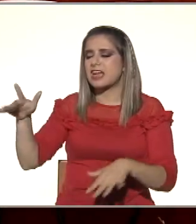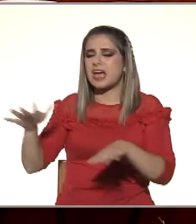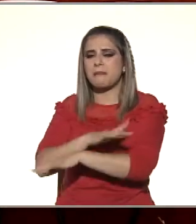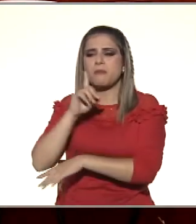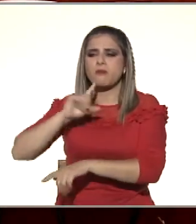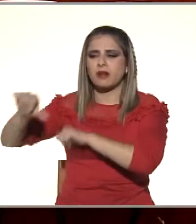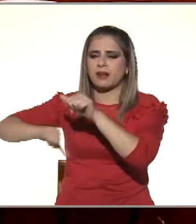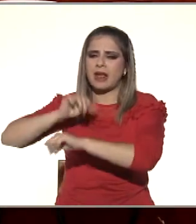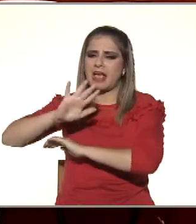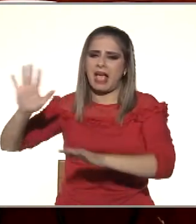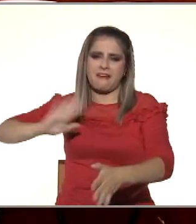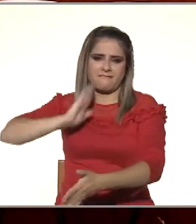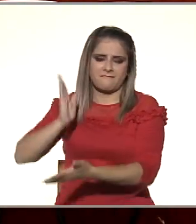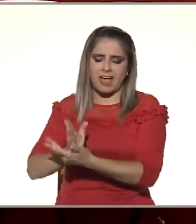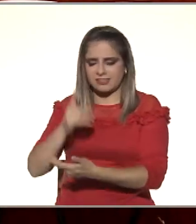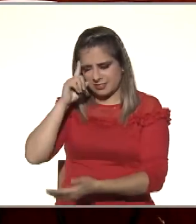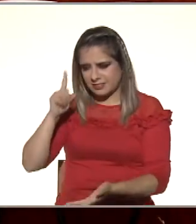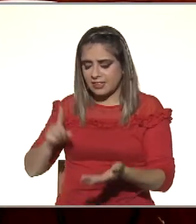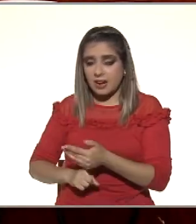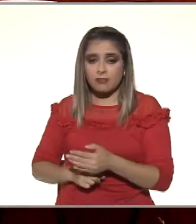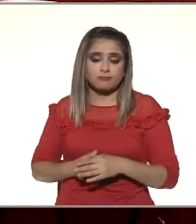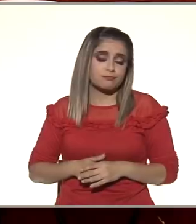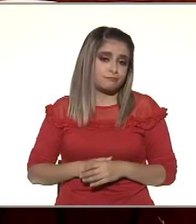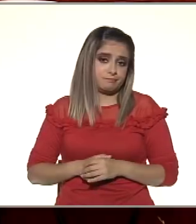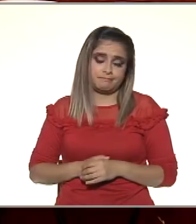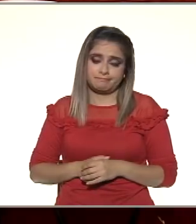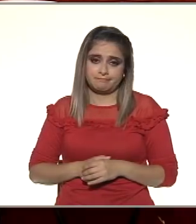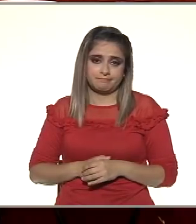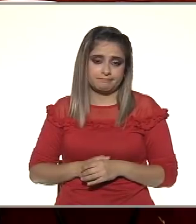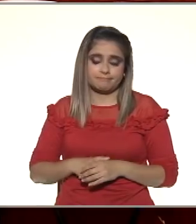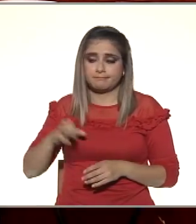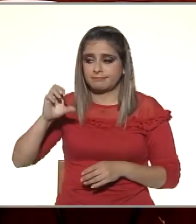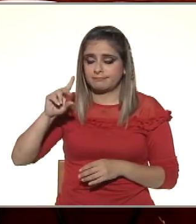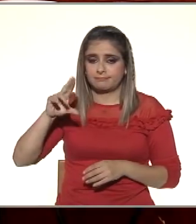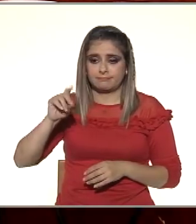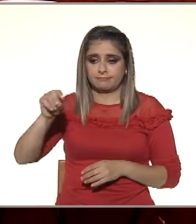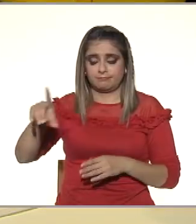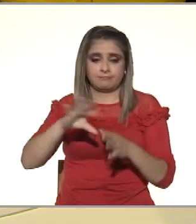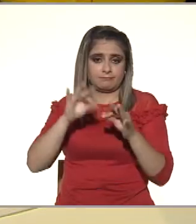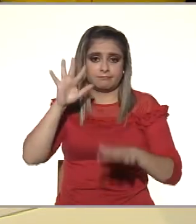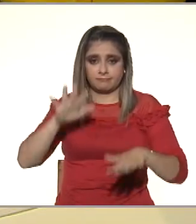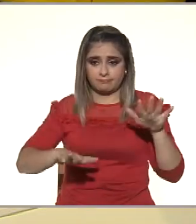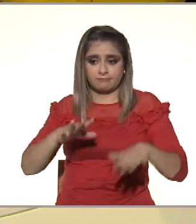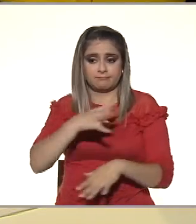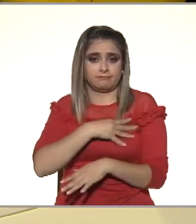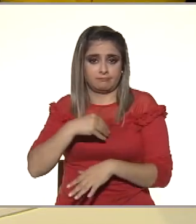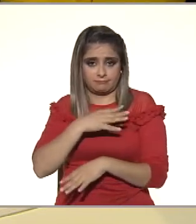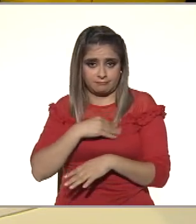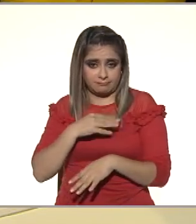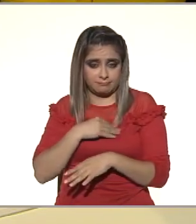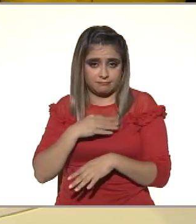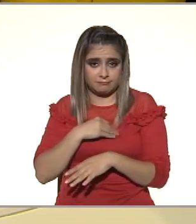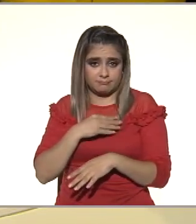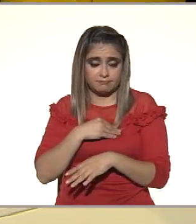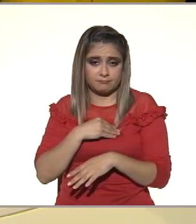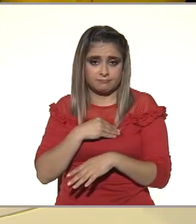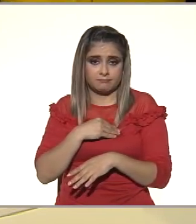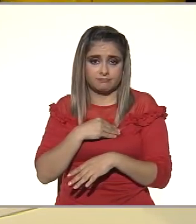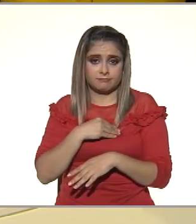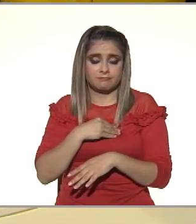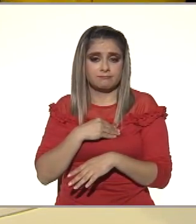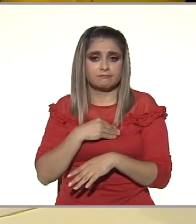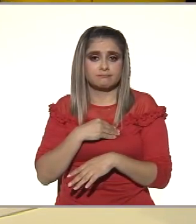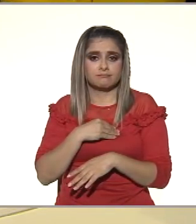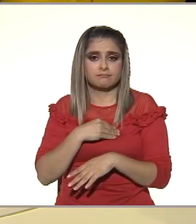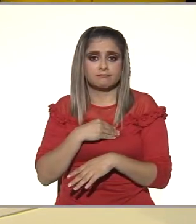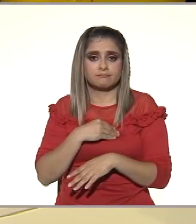cambiar, y eso creo que, no sé, rescato mucho lo que decía Eduardo. A veces a los hijos se les coloca en un lugar en